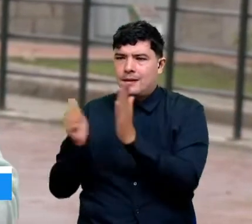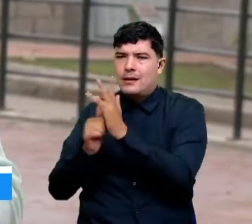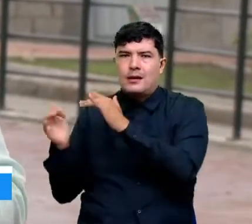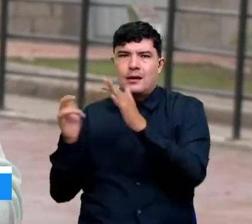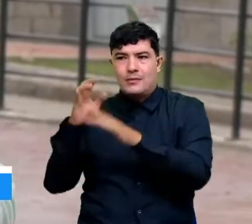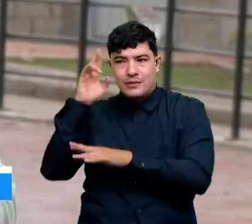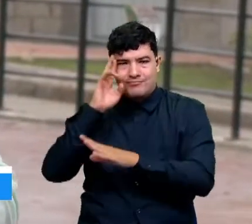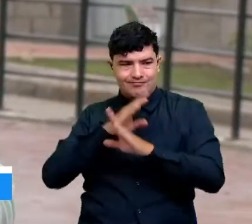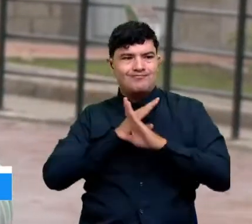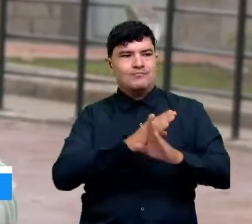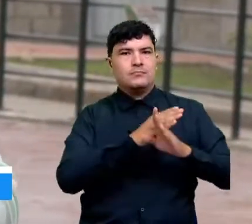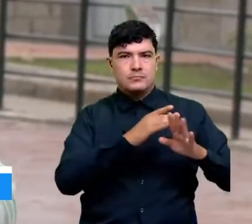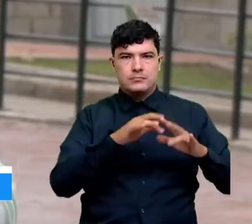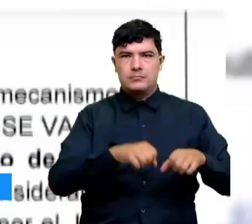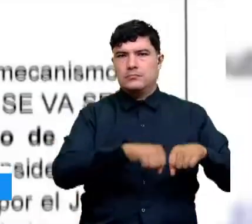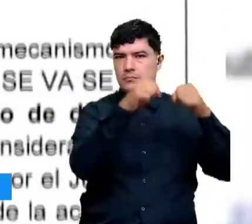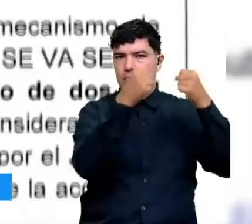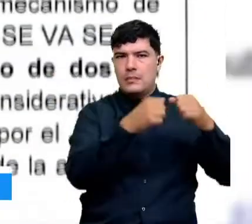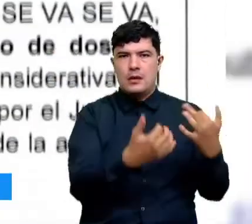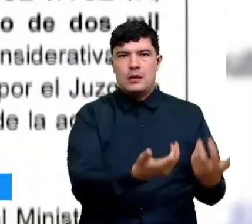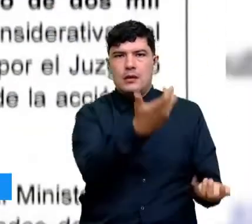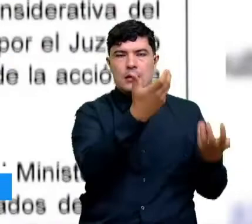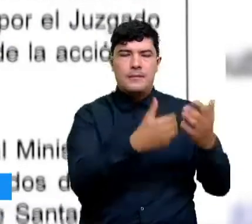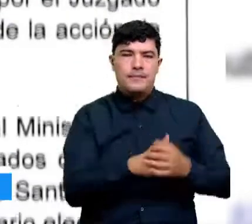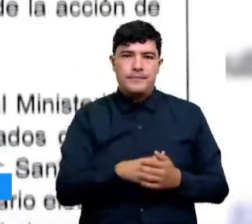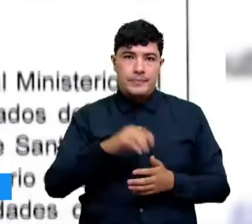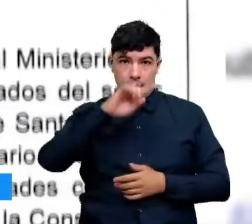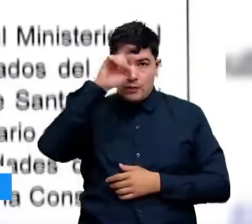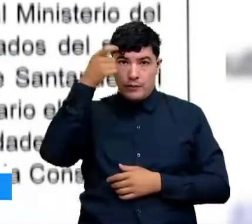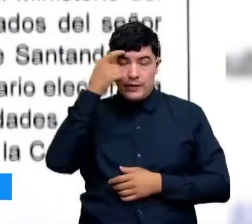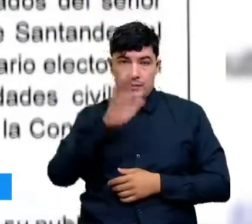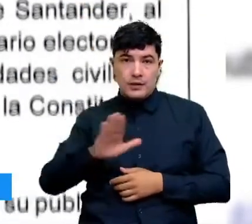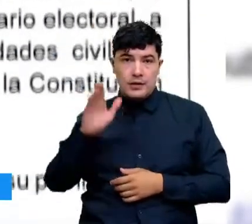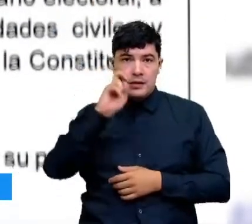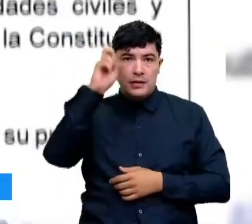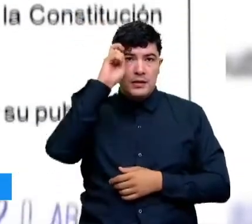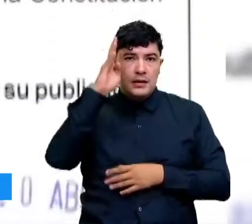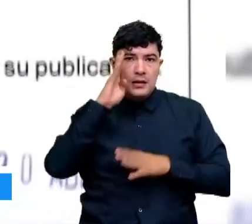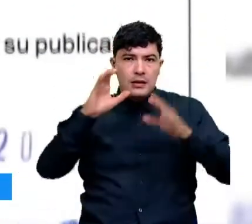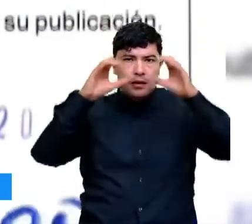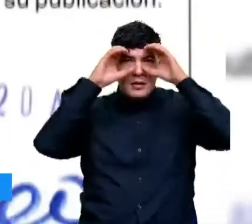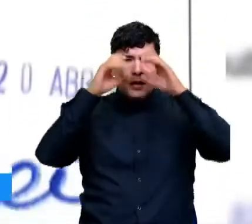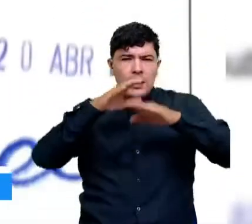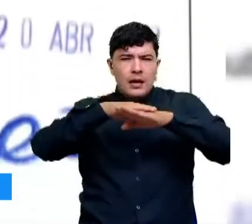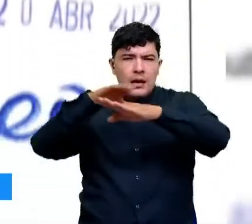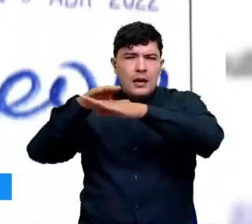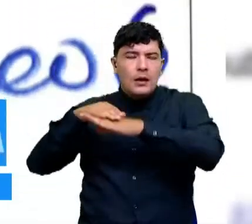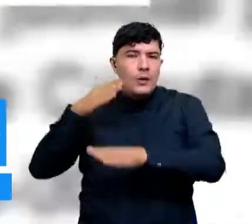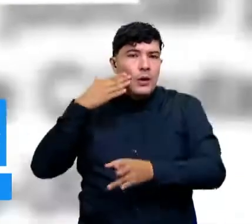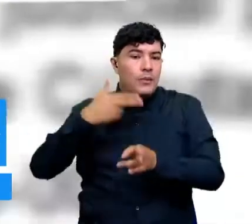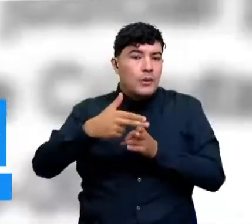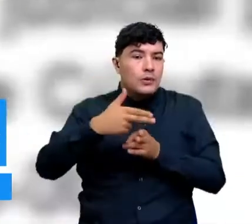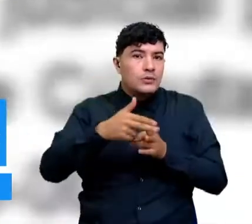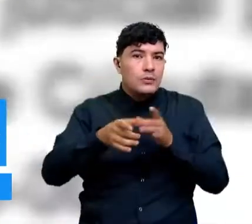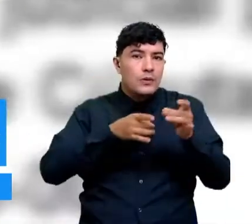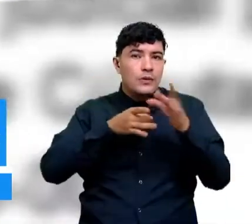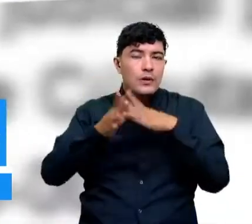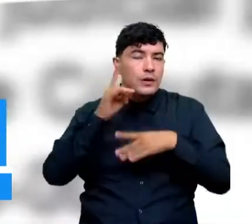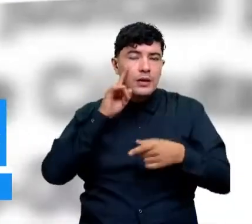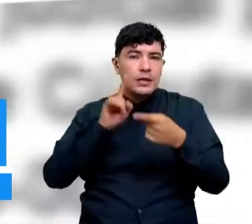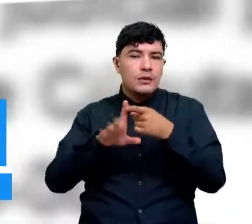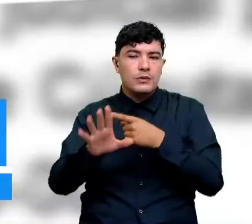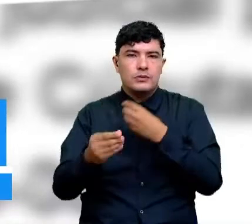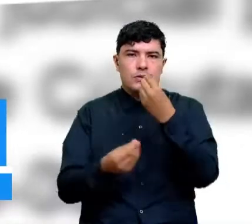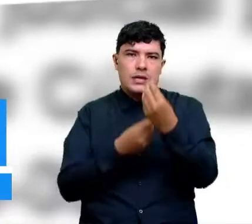horas, el gobernador de este departamento, Silvano Serrano, anunció cuál sería la próxima fecha para la realización de